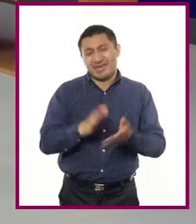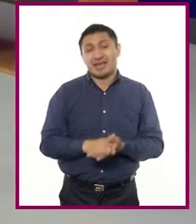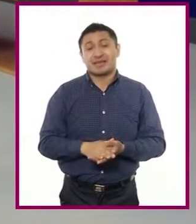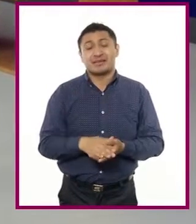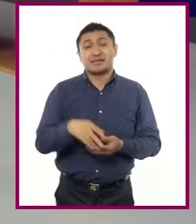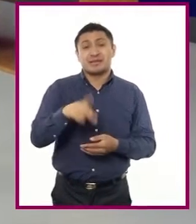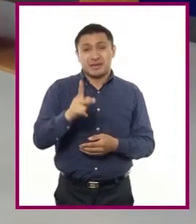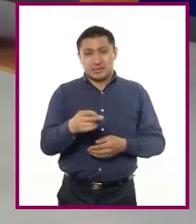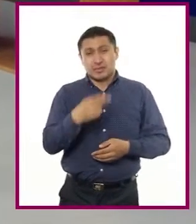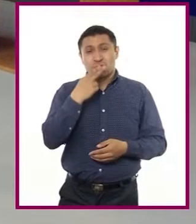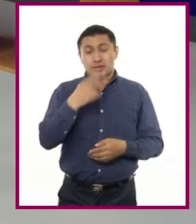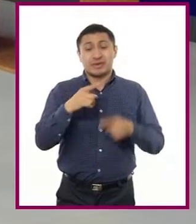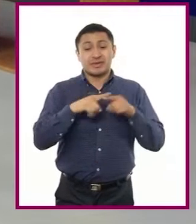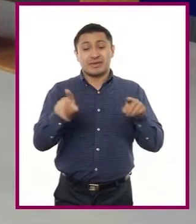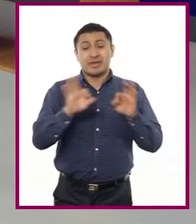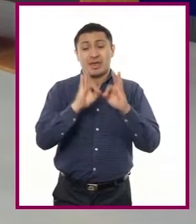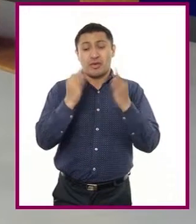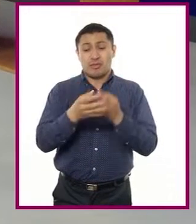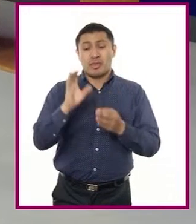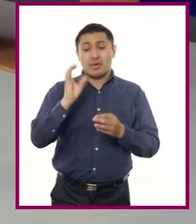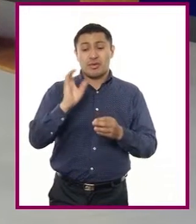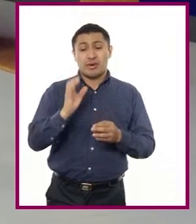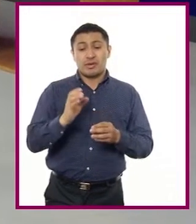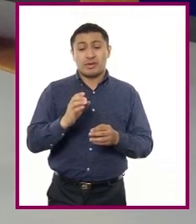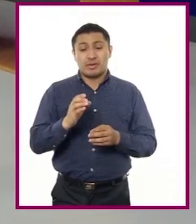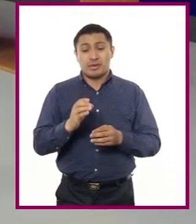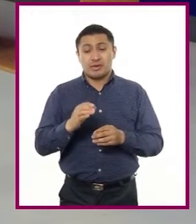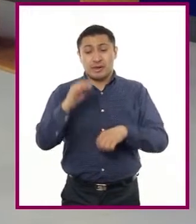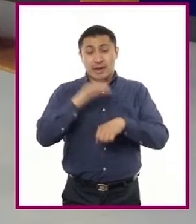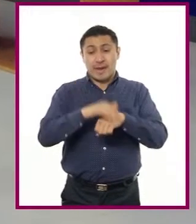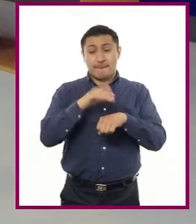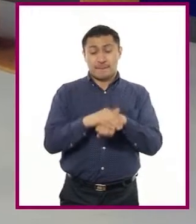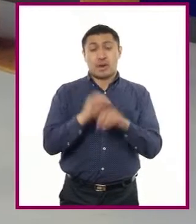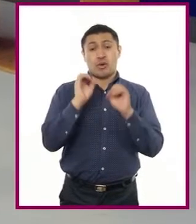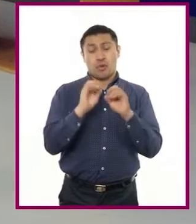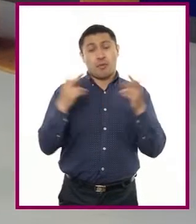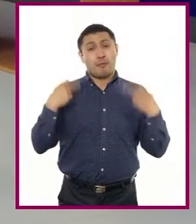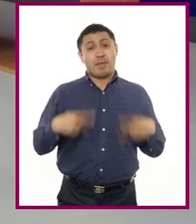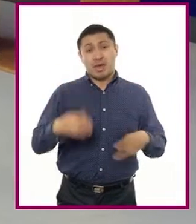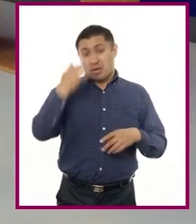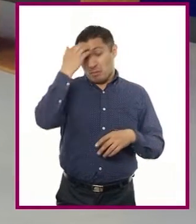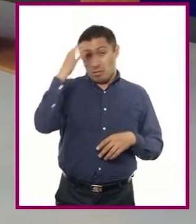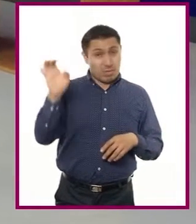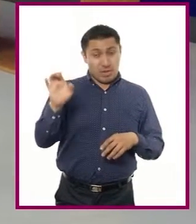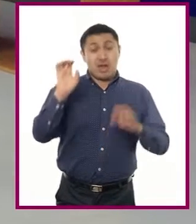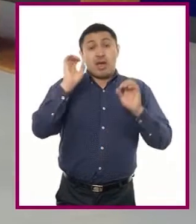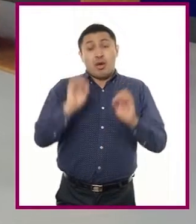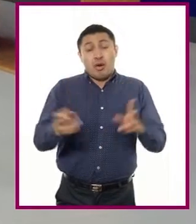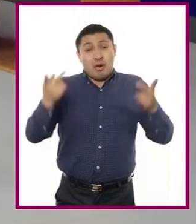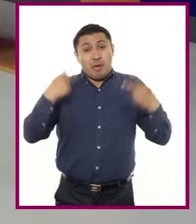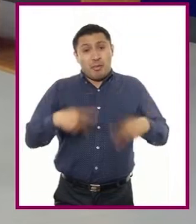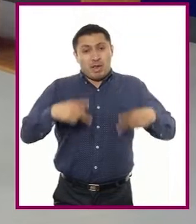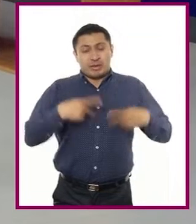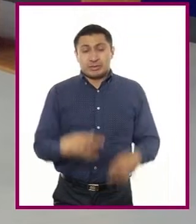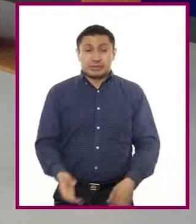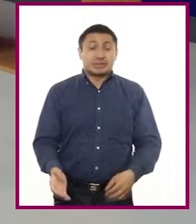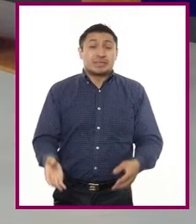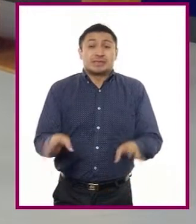de la misma manera cuando estamos con los amigos que cuando estamos ante desconocidos o personas con quienes el trato no es